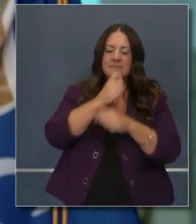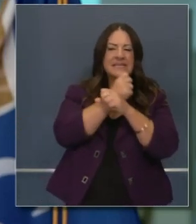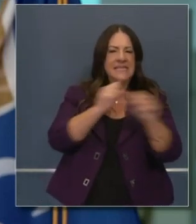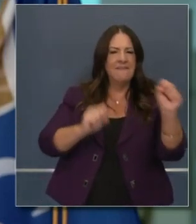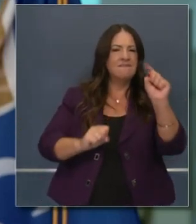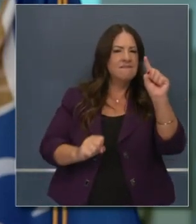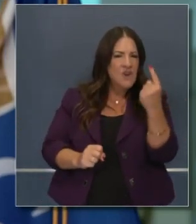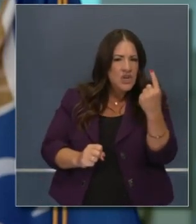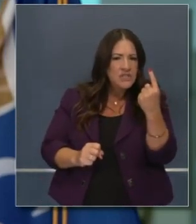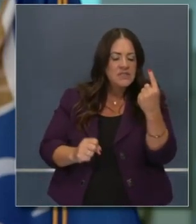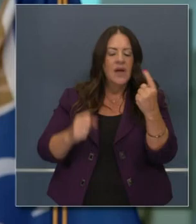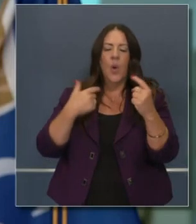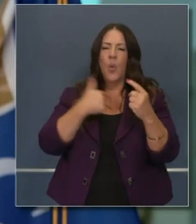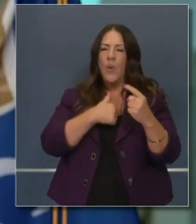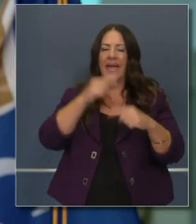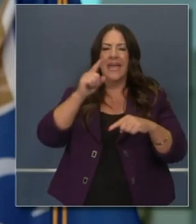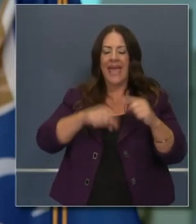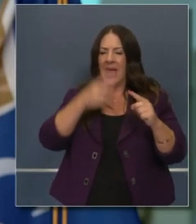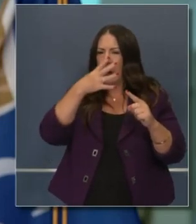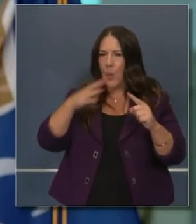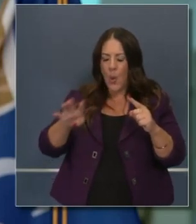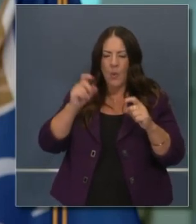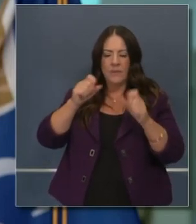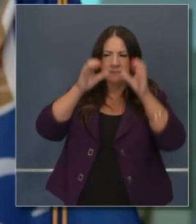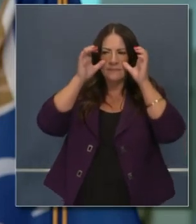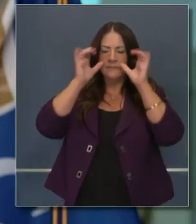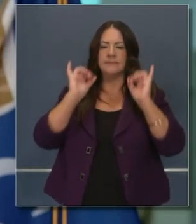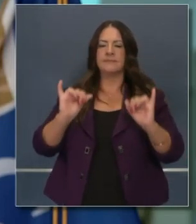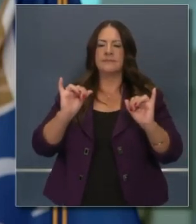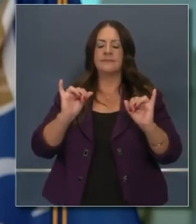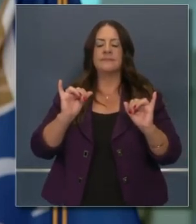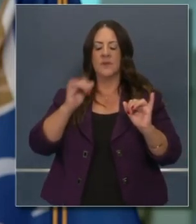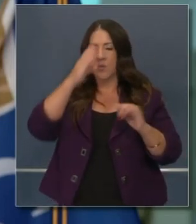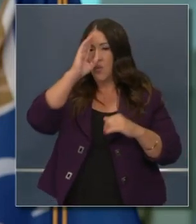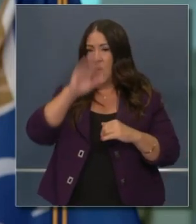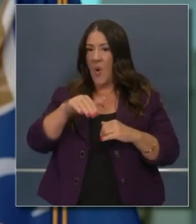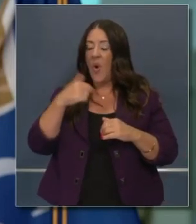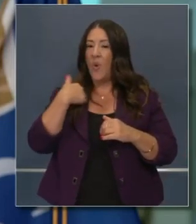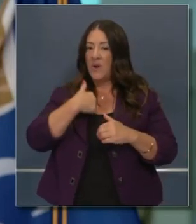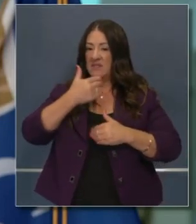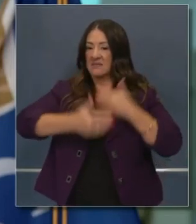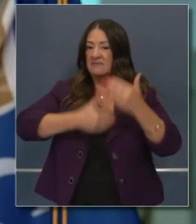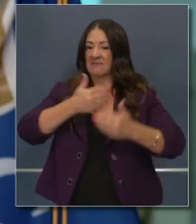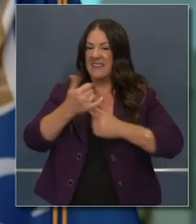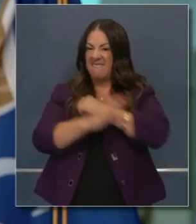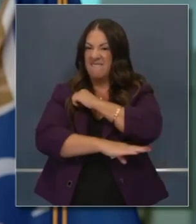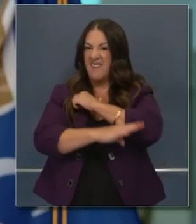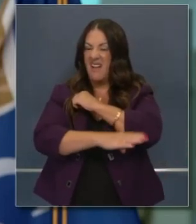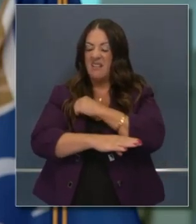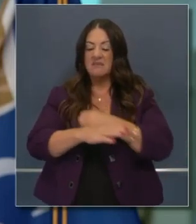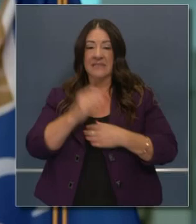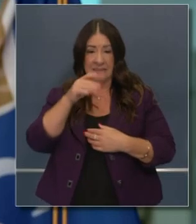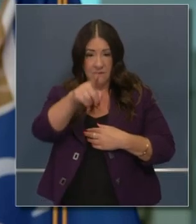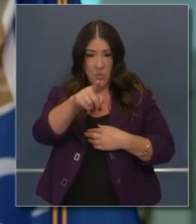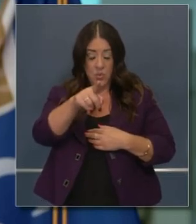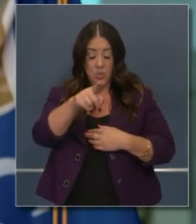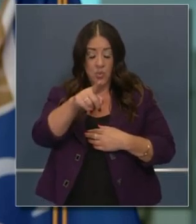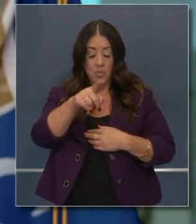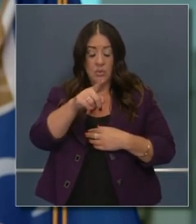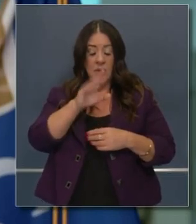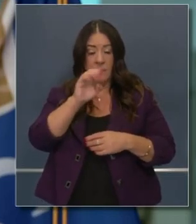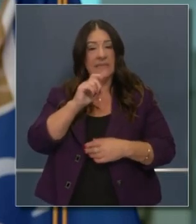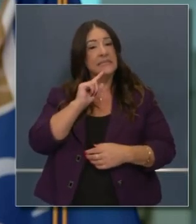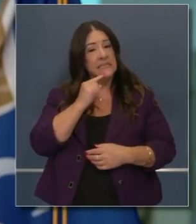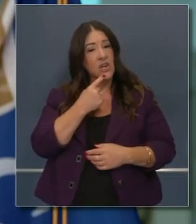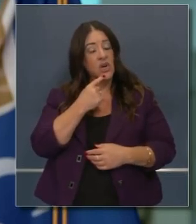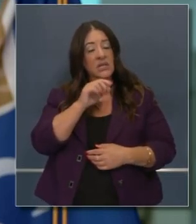hacer sin peligro, con los ojos abiertos, sabiendo claramente la situación al entrar al otoño.